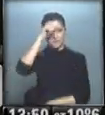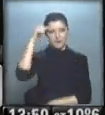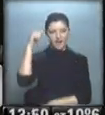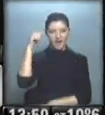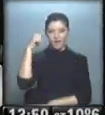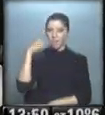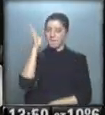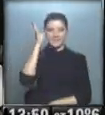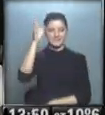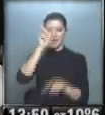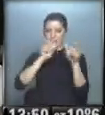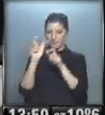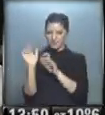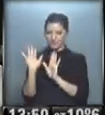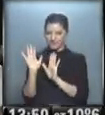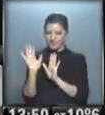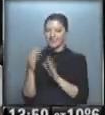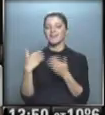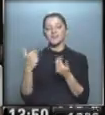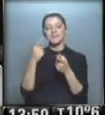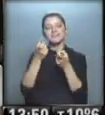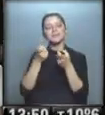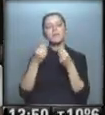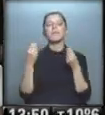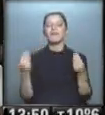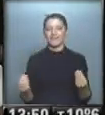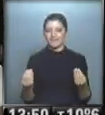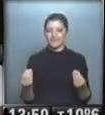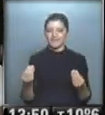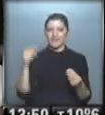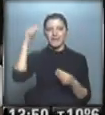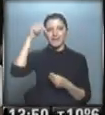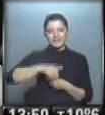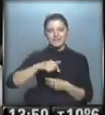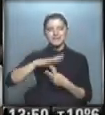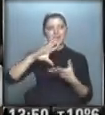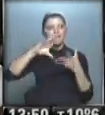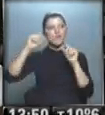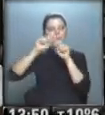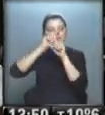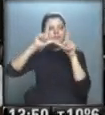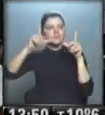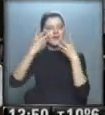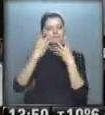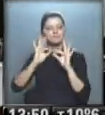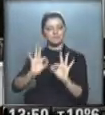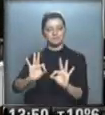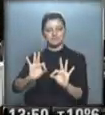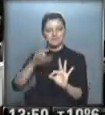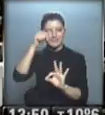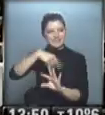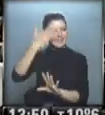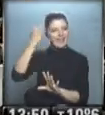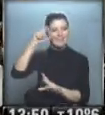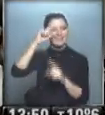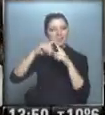muchísima gente y necesitamos presidenta terminar este sueño que era el sueño de Néstor y